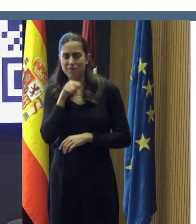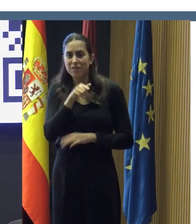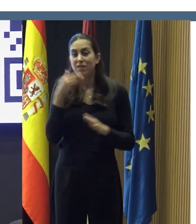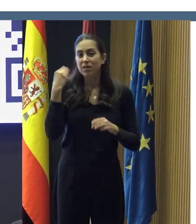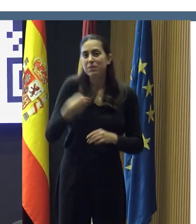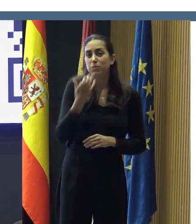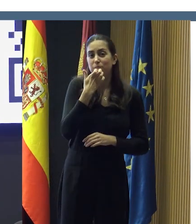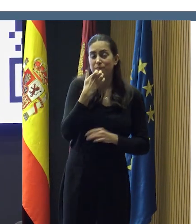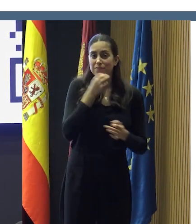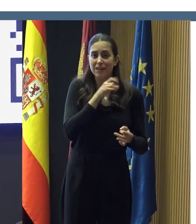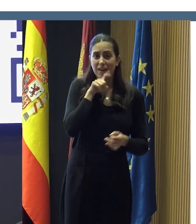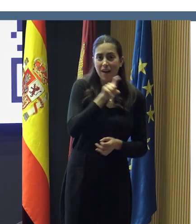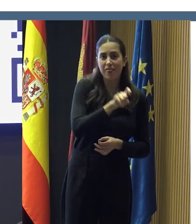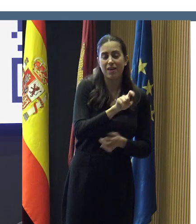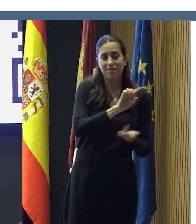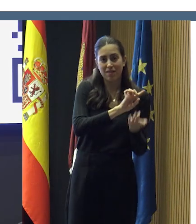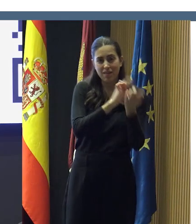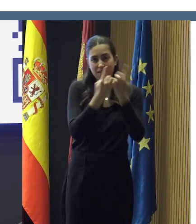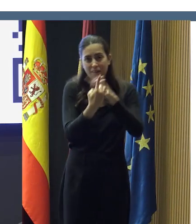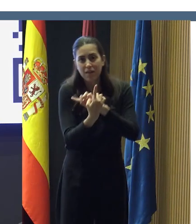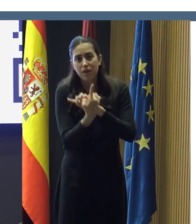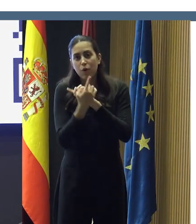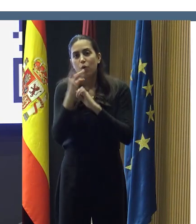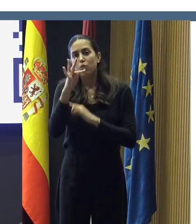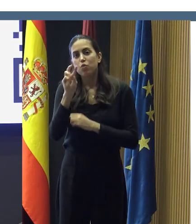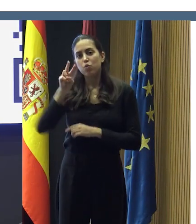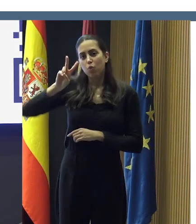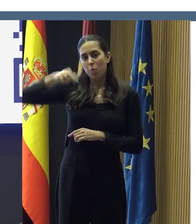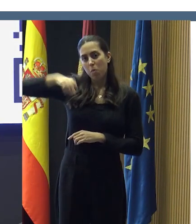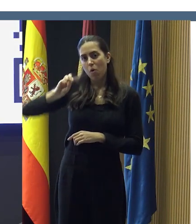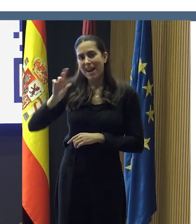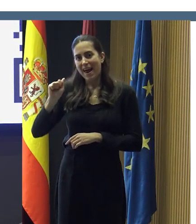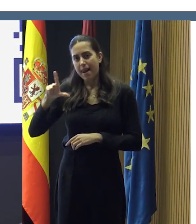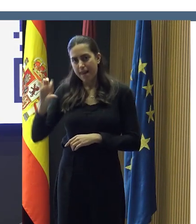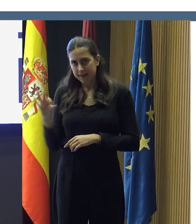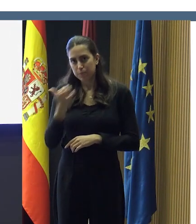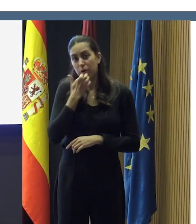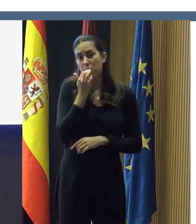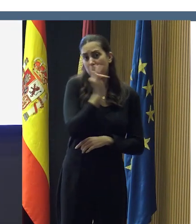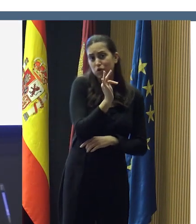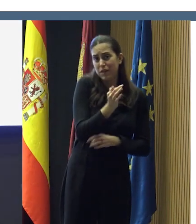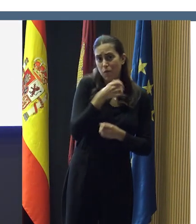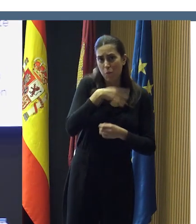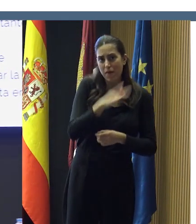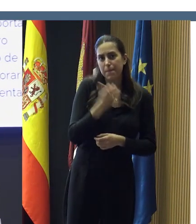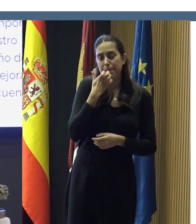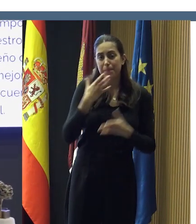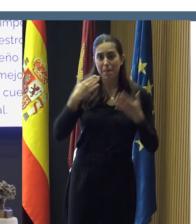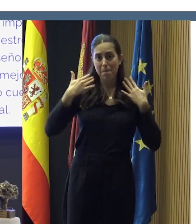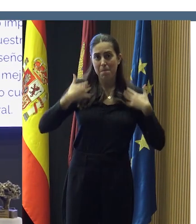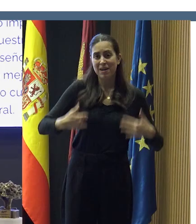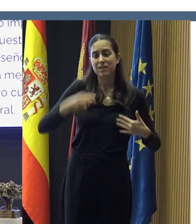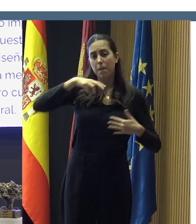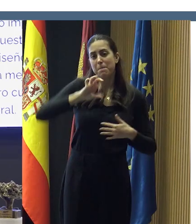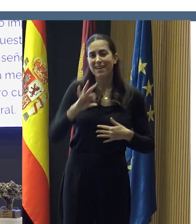que se vuelven cancerosas, en realidad se vuelven tumorales, ¿vale? Puede ser un tumor benigno, efectivamente. Esta célula puede alcanzar una masa y quedarse